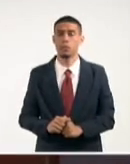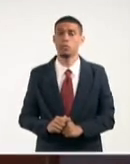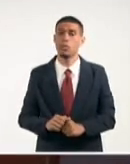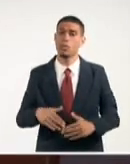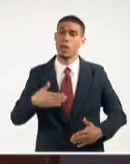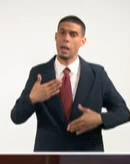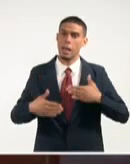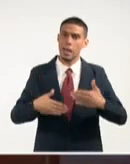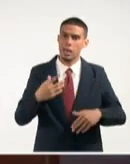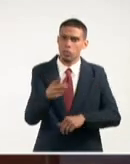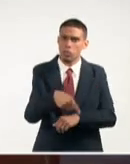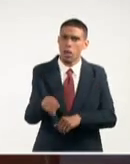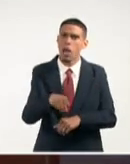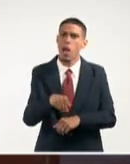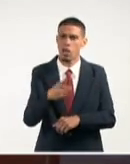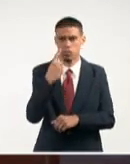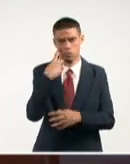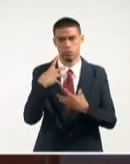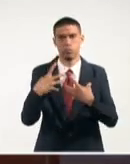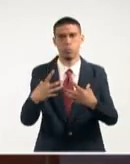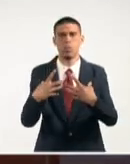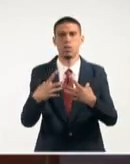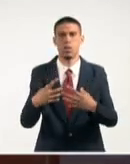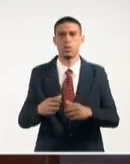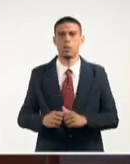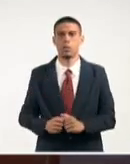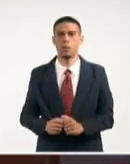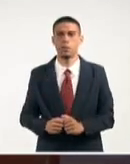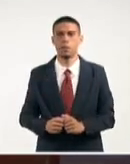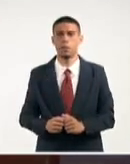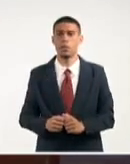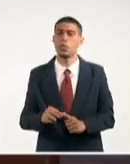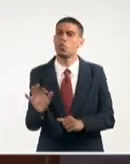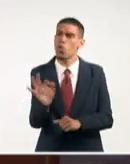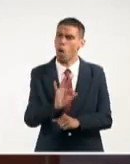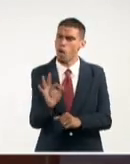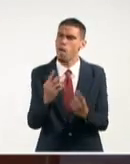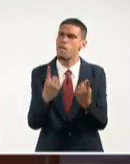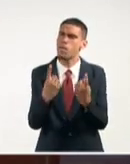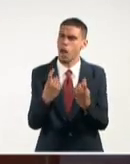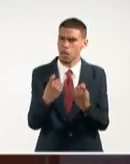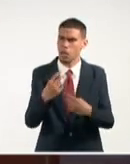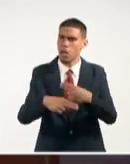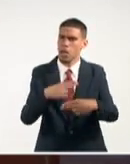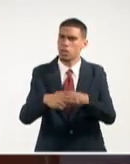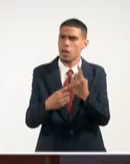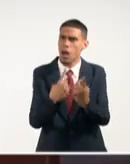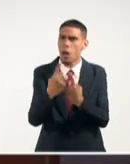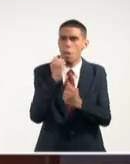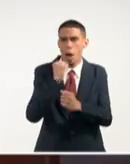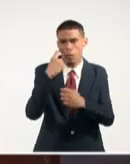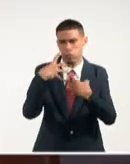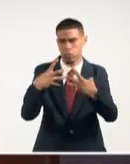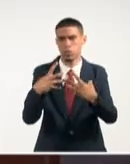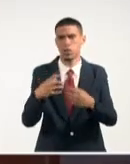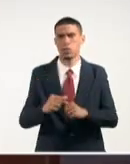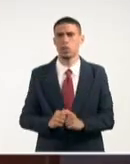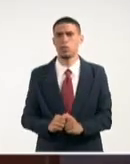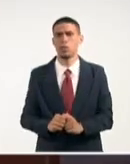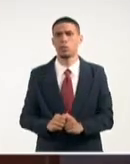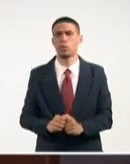es inmensa y sin embargo queda mucho por hacer todavía. No nos